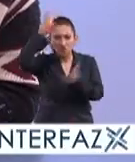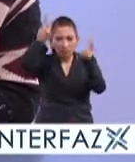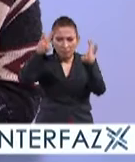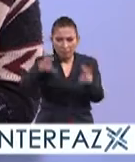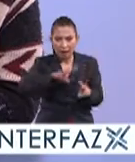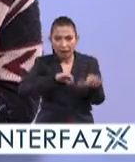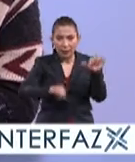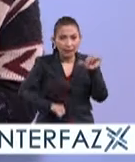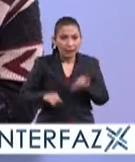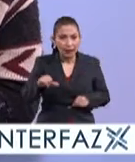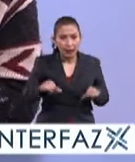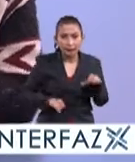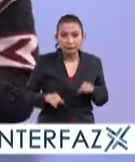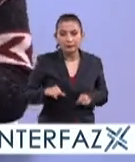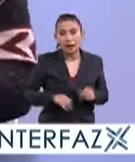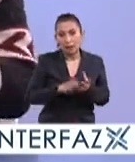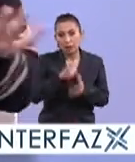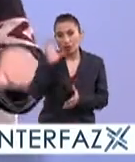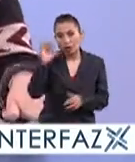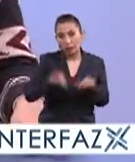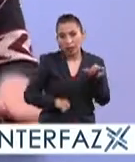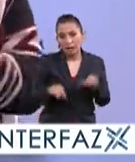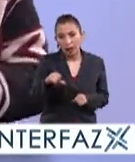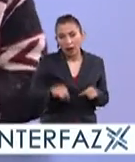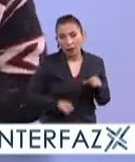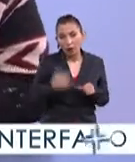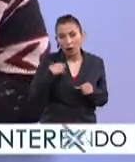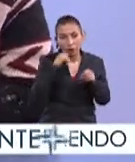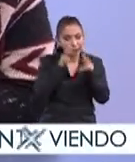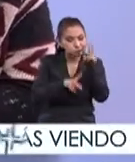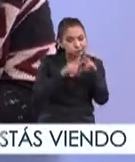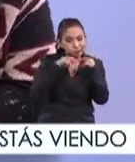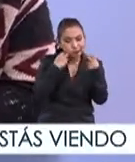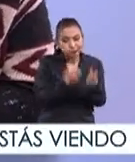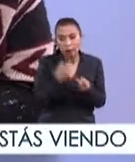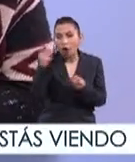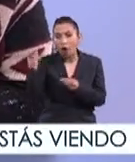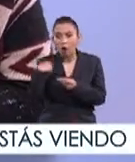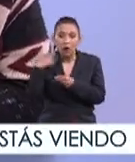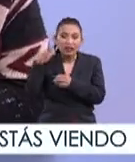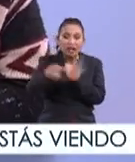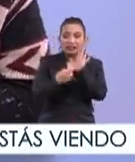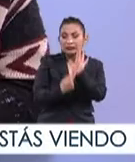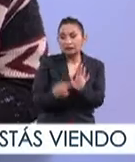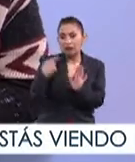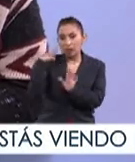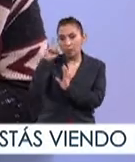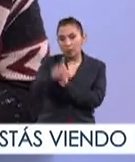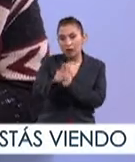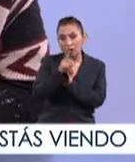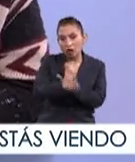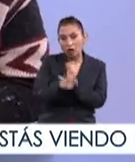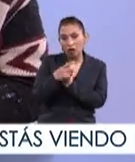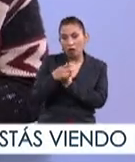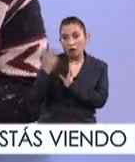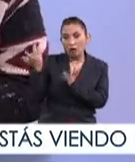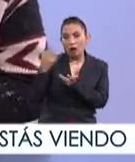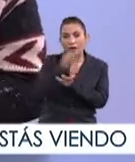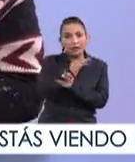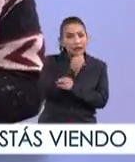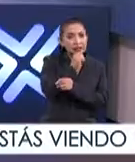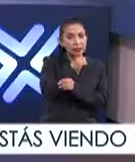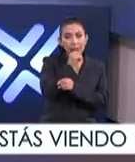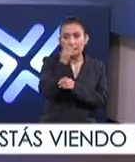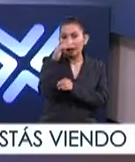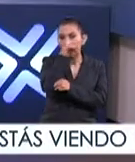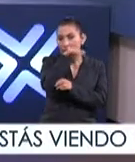programación, la mayoría de las actividades como conversatorios y la pieza que presentamos el domingo, eso todavía no es una fiesta, son